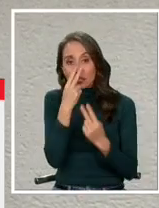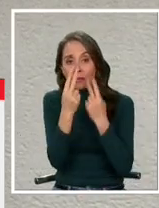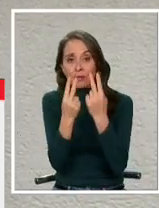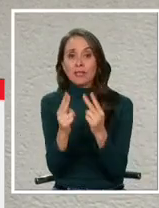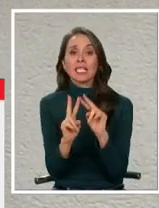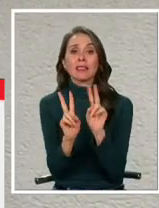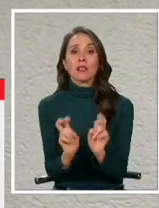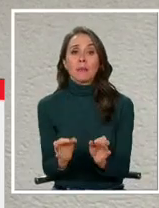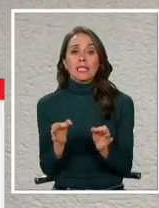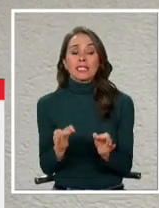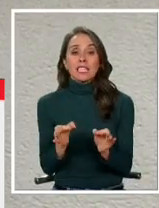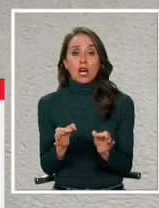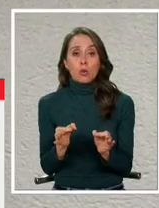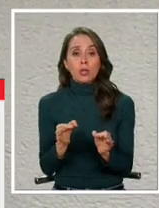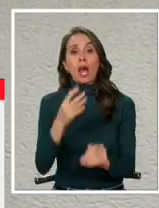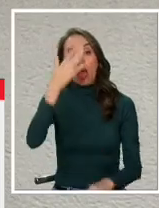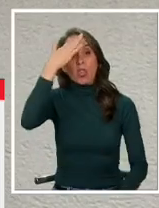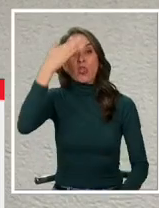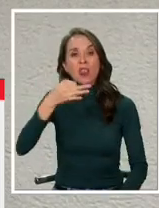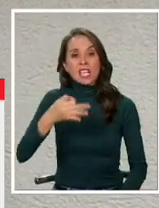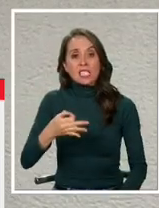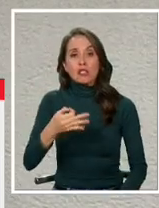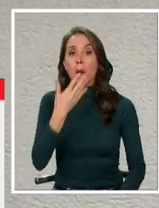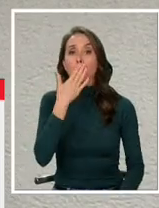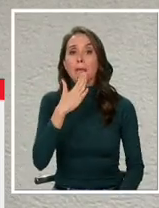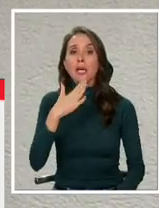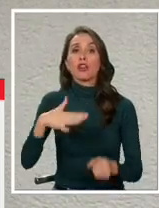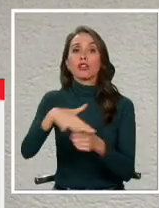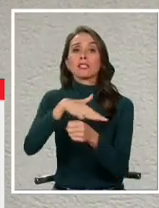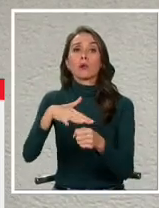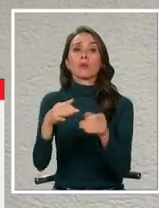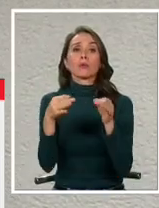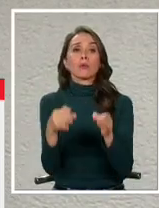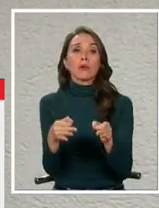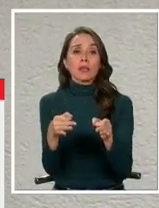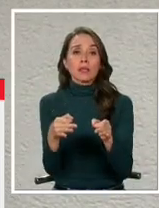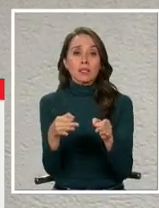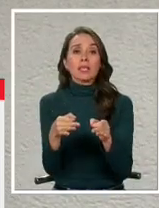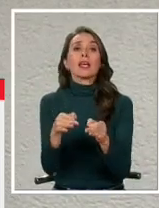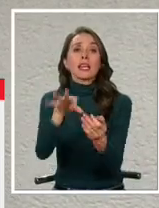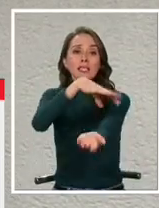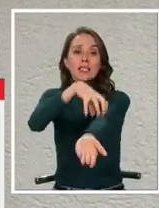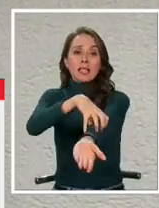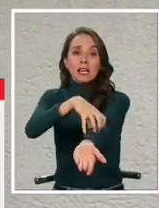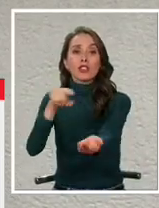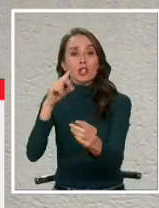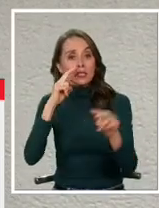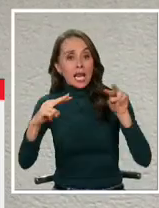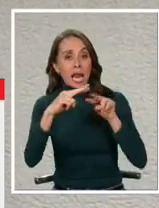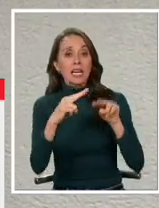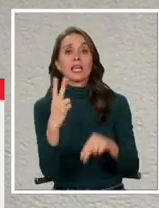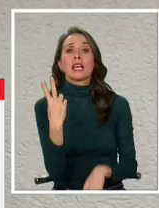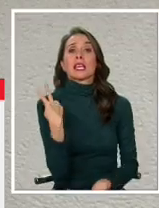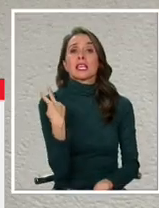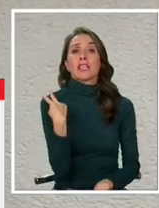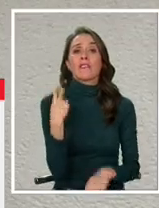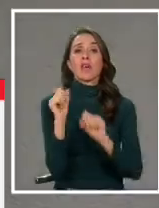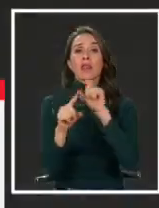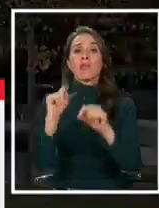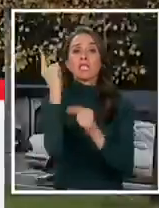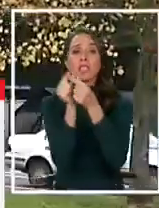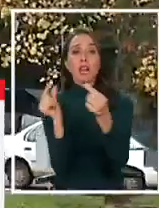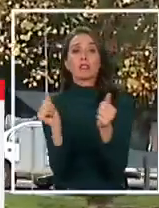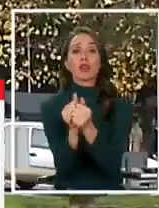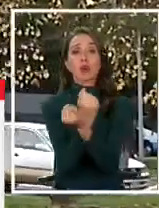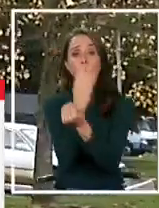seguridad tenga decisiones que permitan mejorar las condiciones de seguridad de la región y ese análisis la está haciendo el jefe de la defensa nacional en conjunto con las